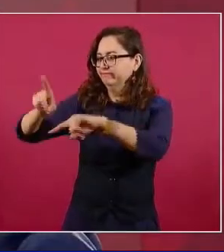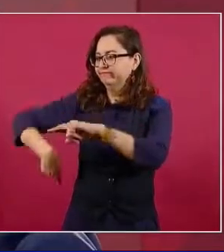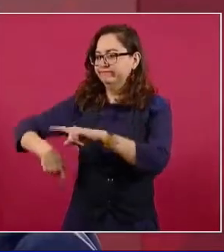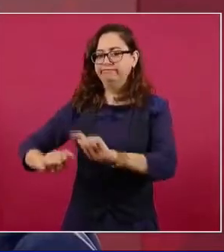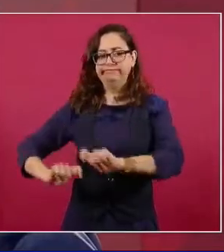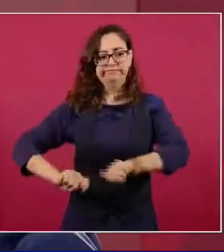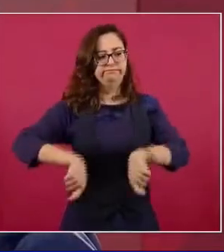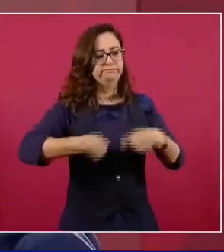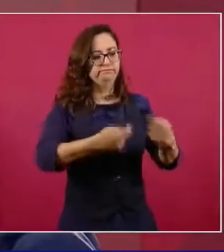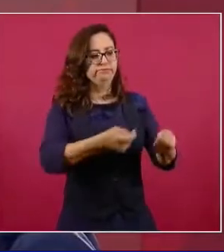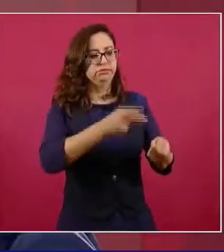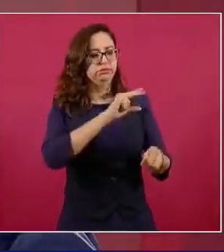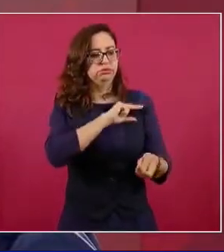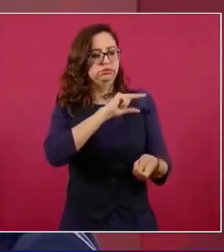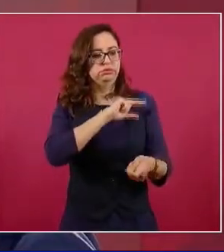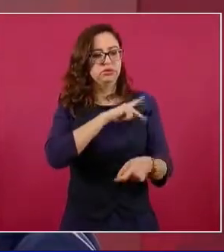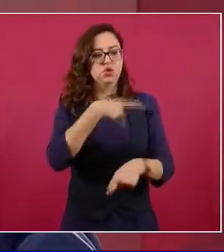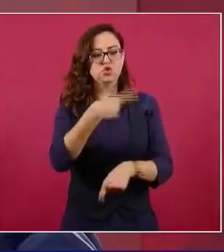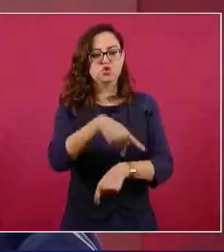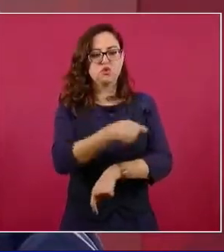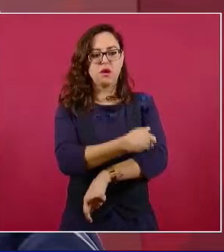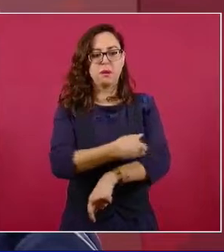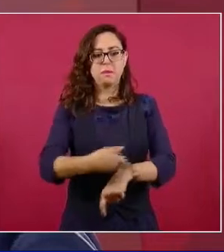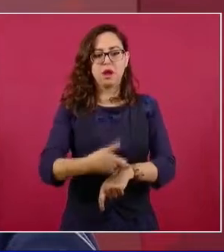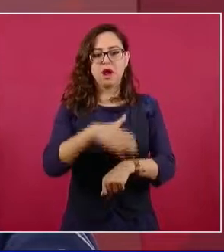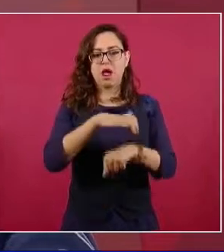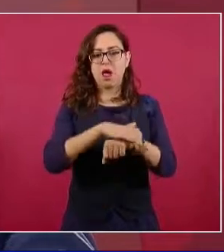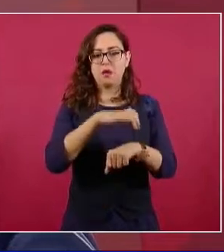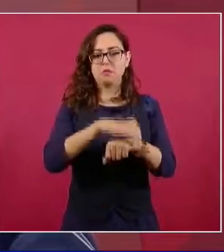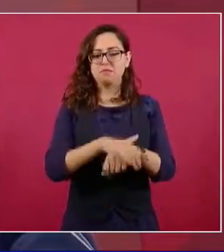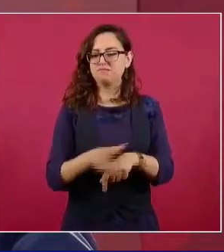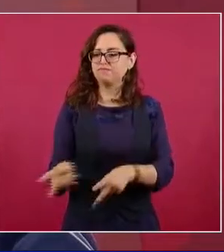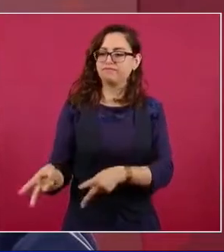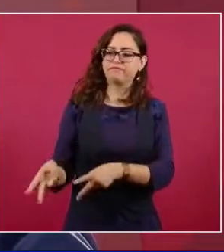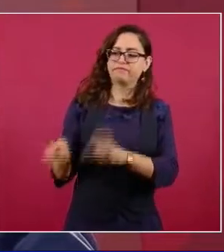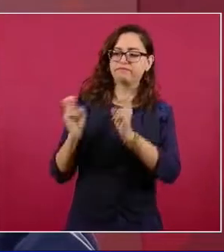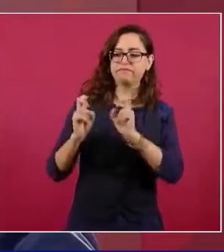a particulares, a sus allegados, un gran saqueo.